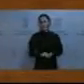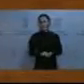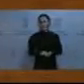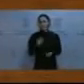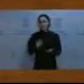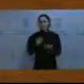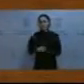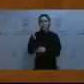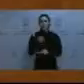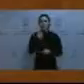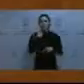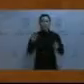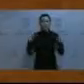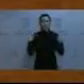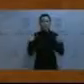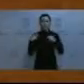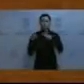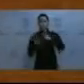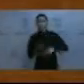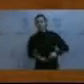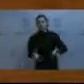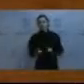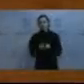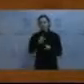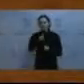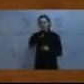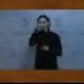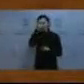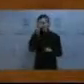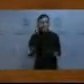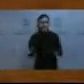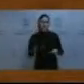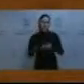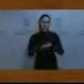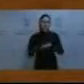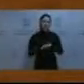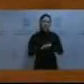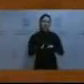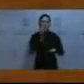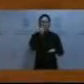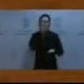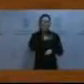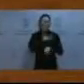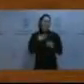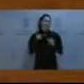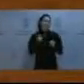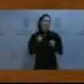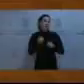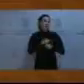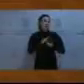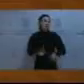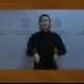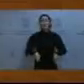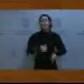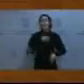la fiscalización como una concesión. Oiga, no nos tienen que fiscalizar, pero somos tan buenos que nos vamos a dejar hacerlo,